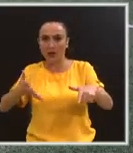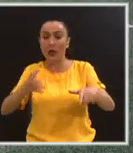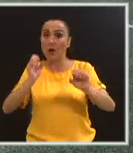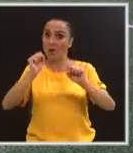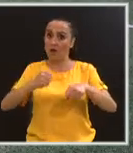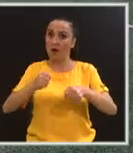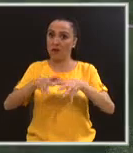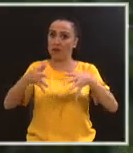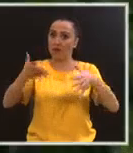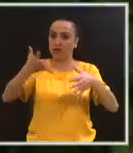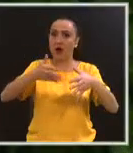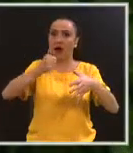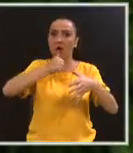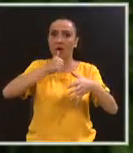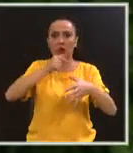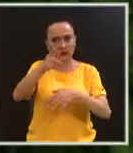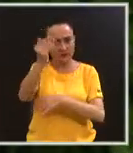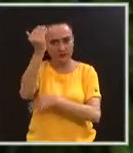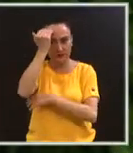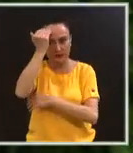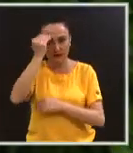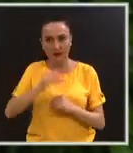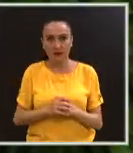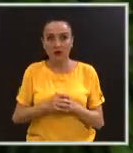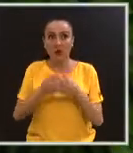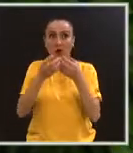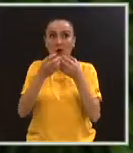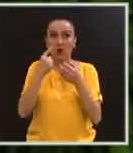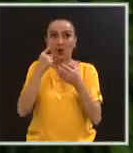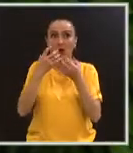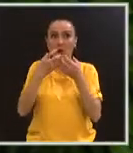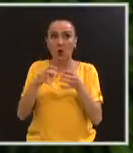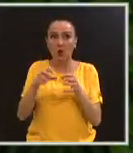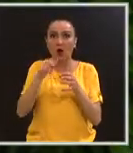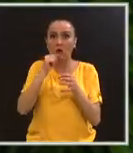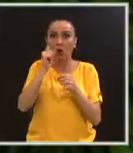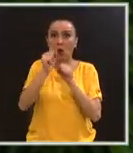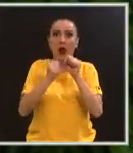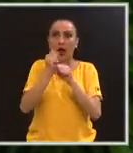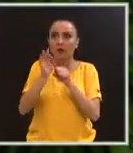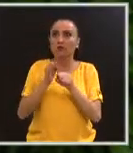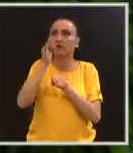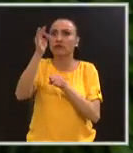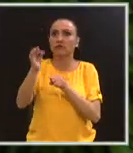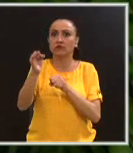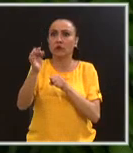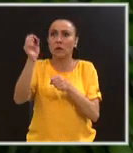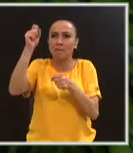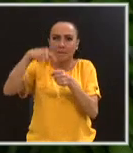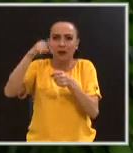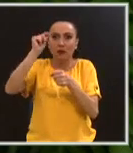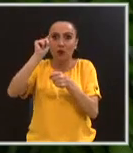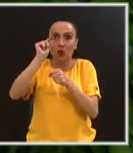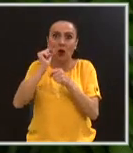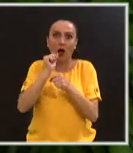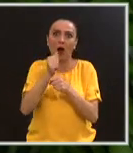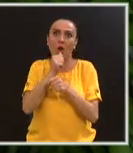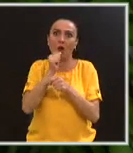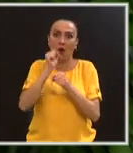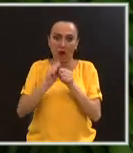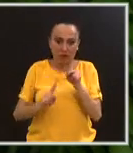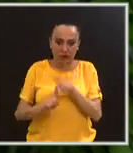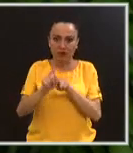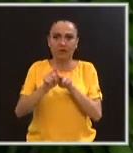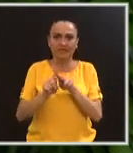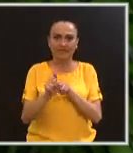pueda acumular agua sabía usted que un huevo puede ser depositado y un año después con solo que le caiga un poquito de agua puede resurgir